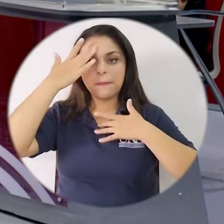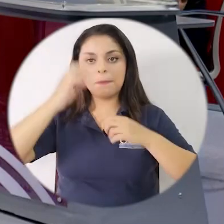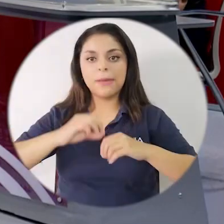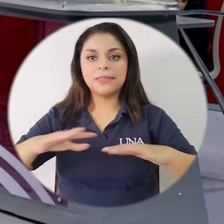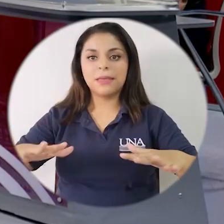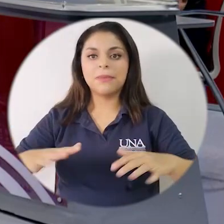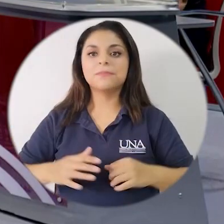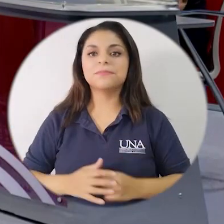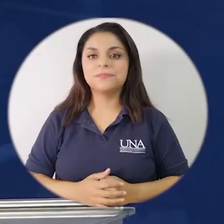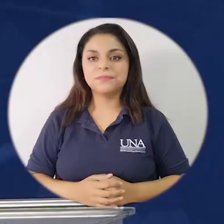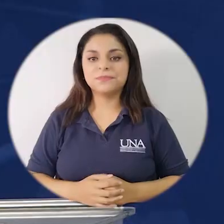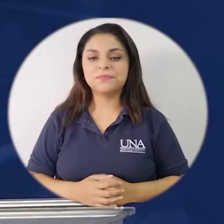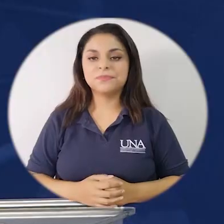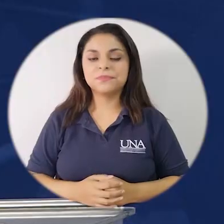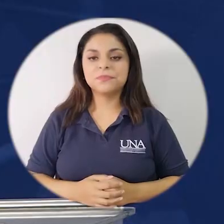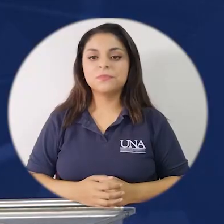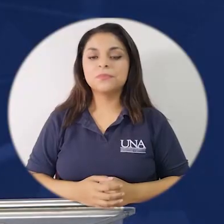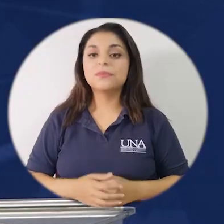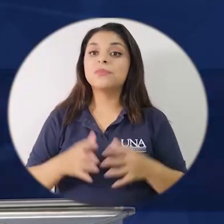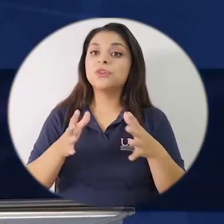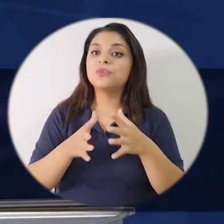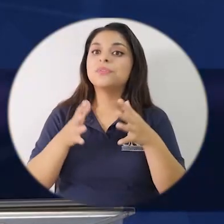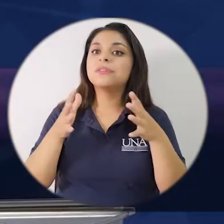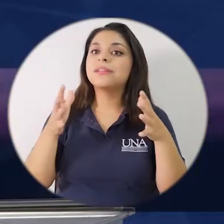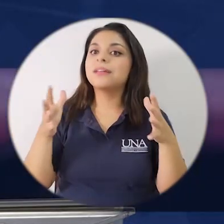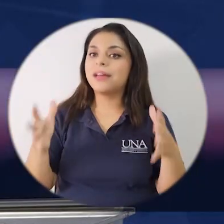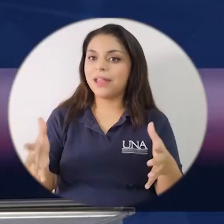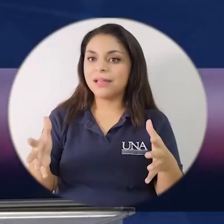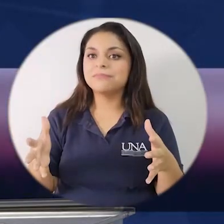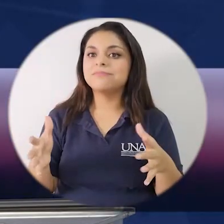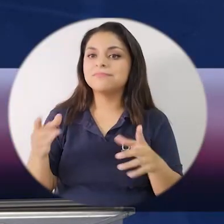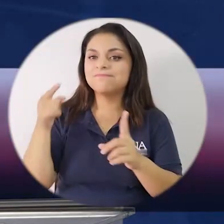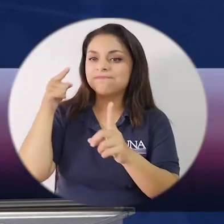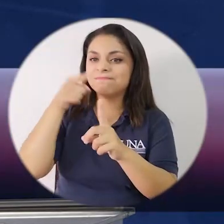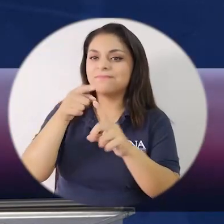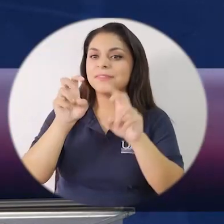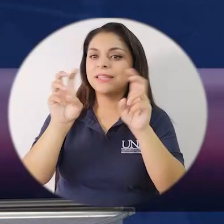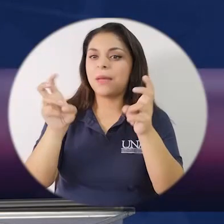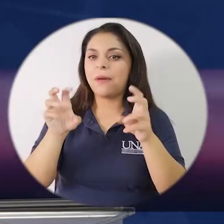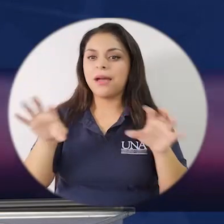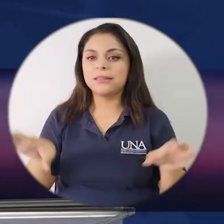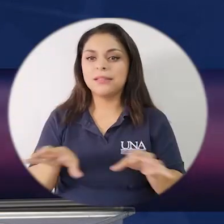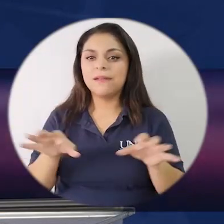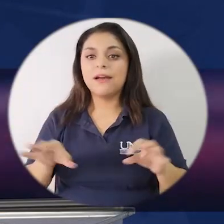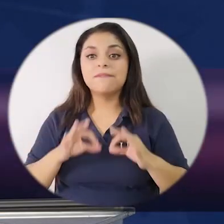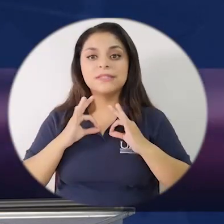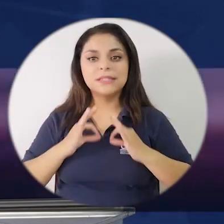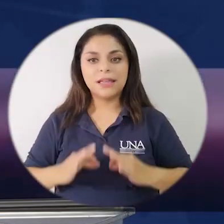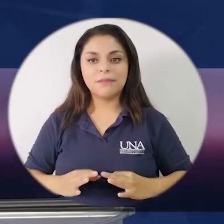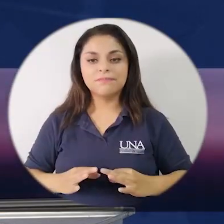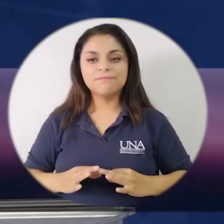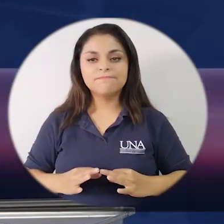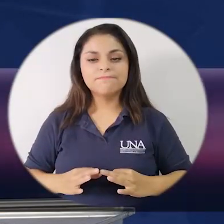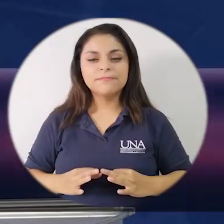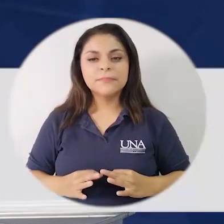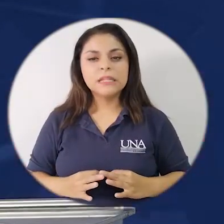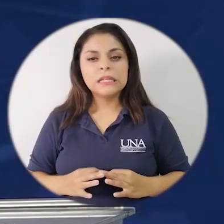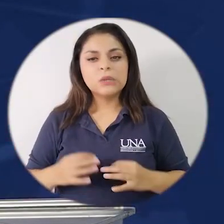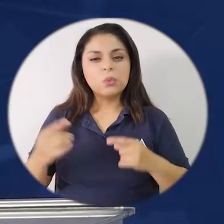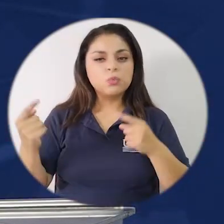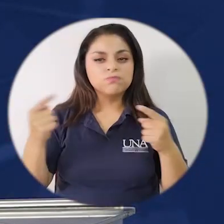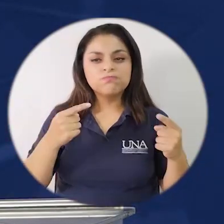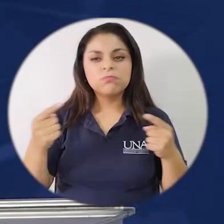pandemia. El gran enemigo de la actividad física, y sobre todo en estos tiempos, es precisamente